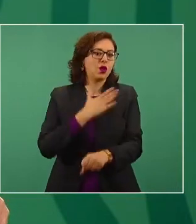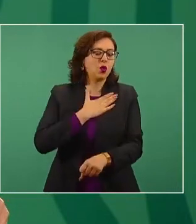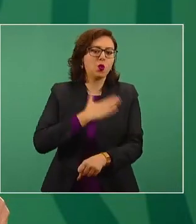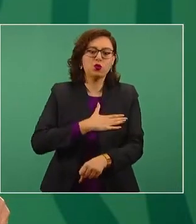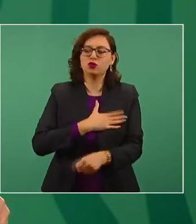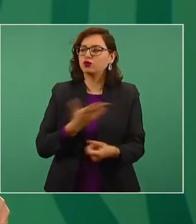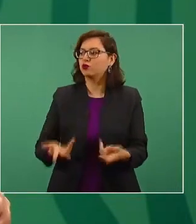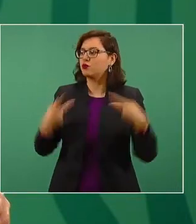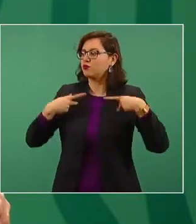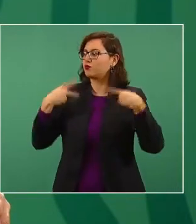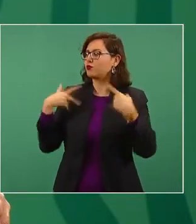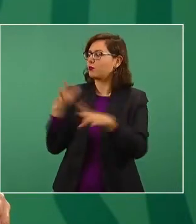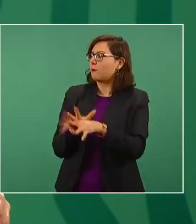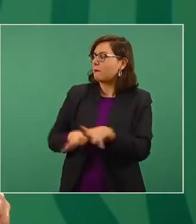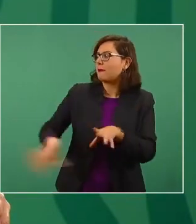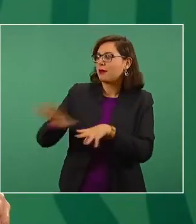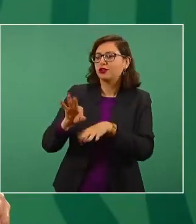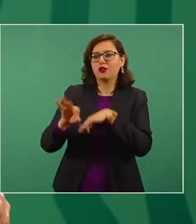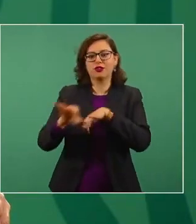pagara impuestos,